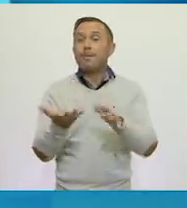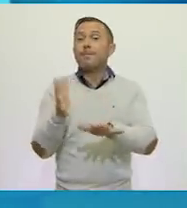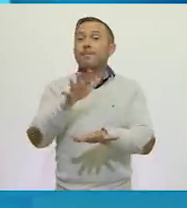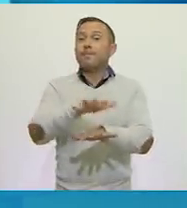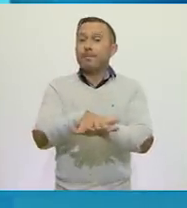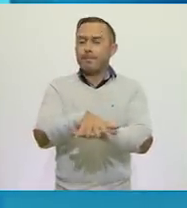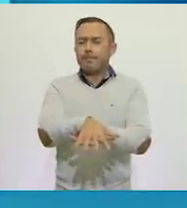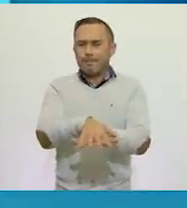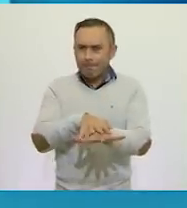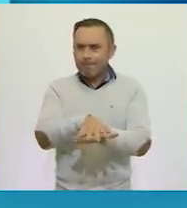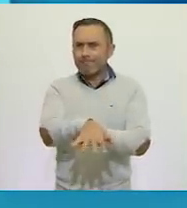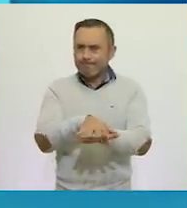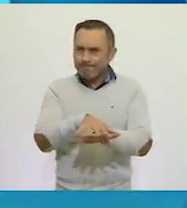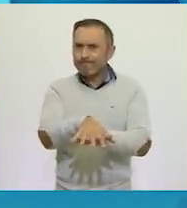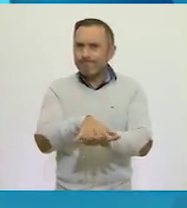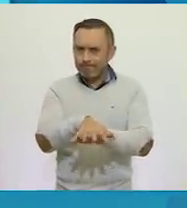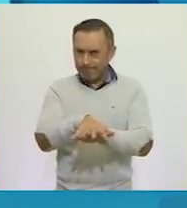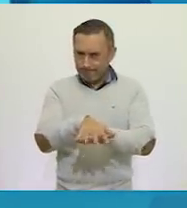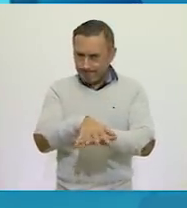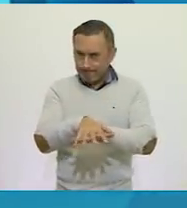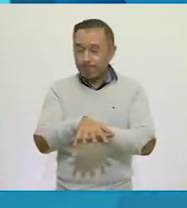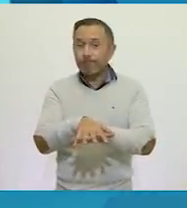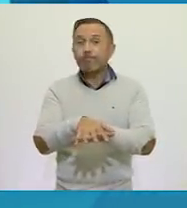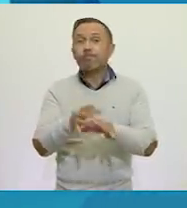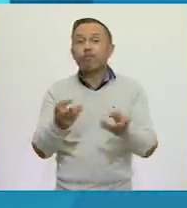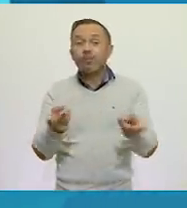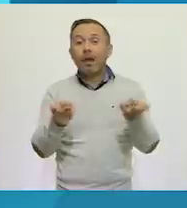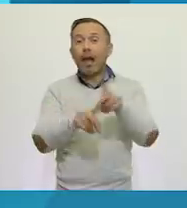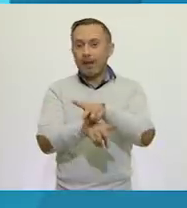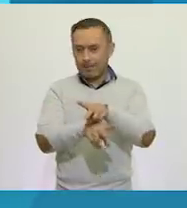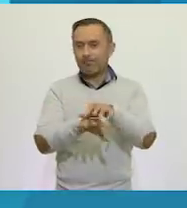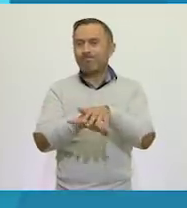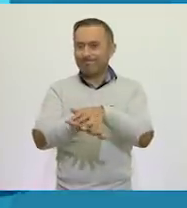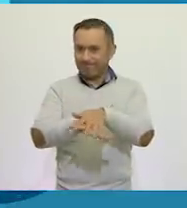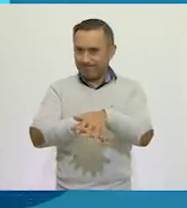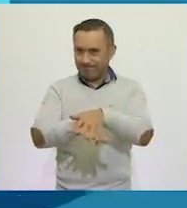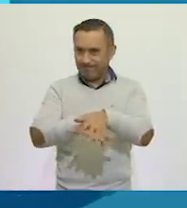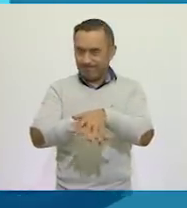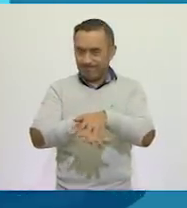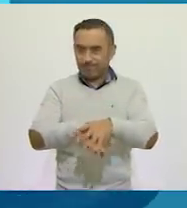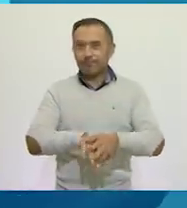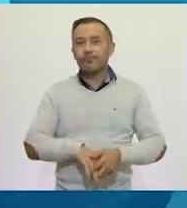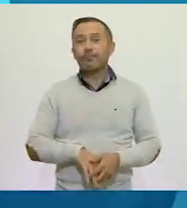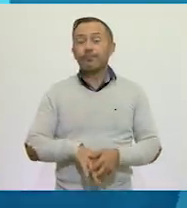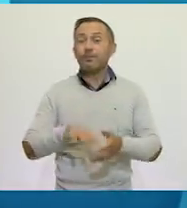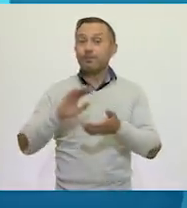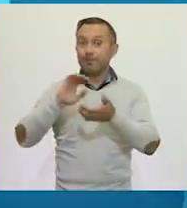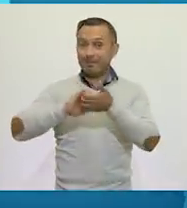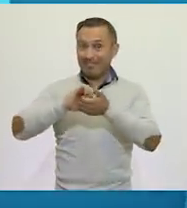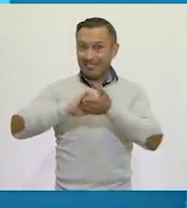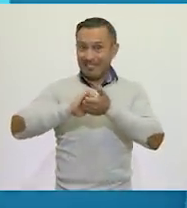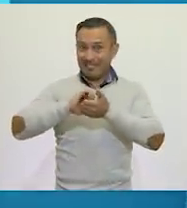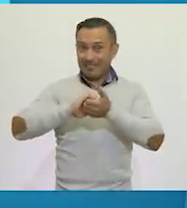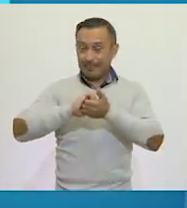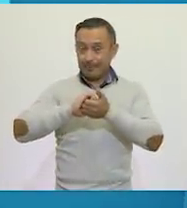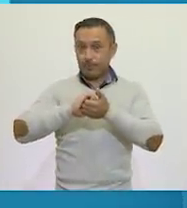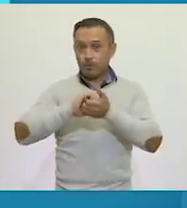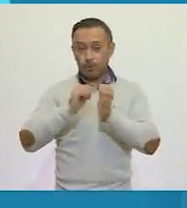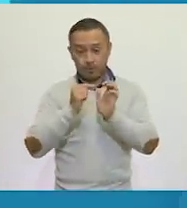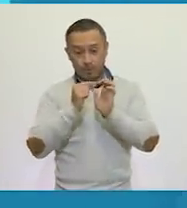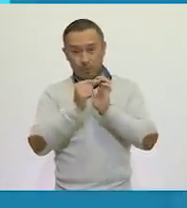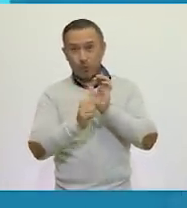de una de tus manos contra el dorso de la otra, entrelazando los dedos. Repite lo mismo con la otra mano. Frota los